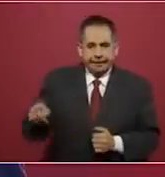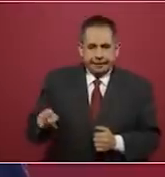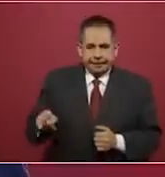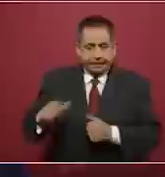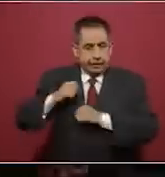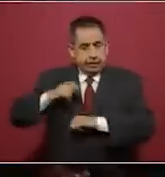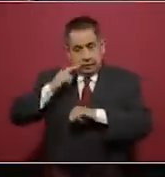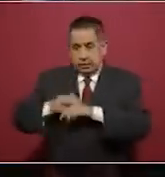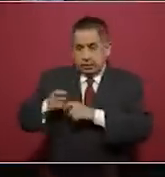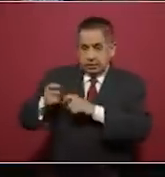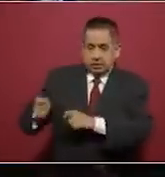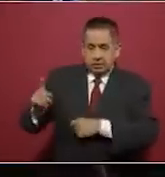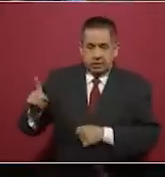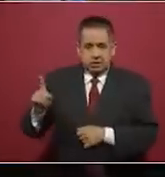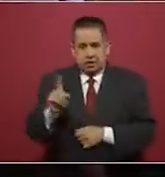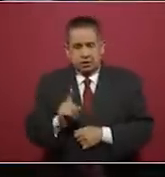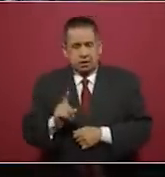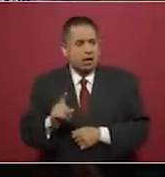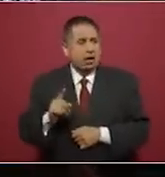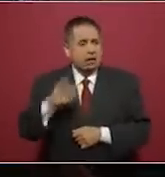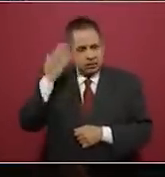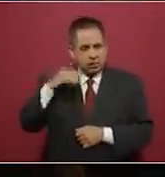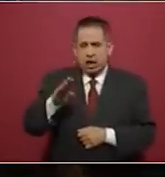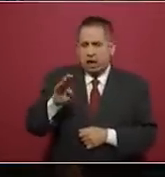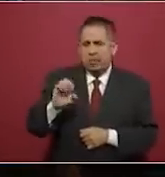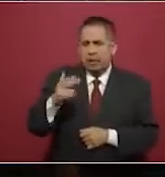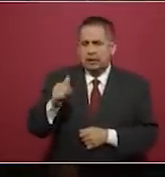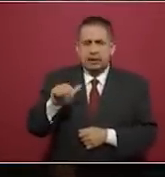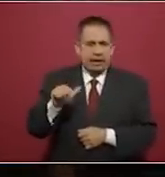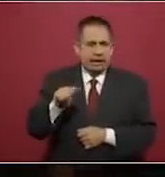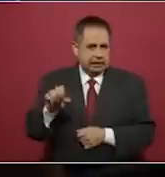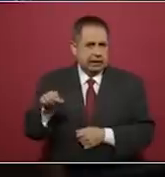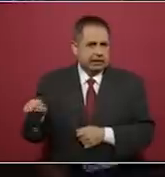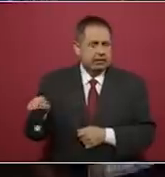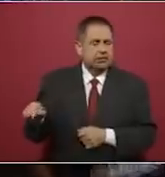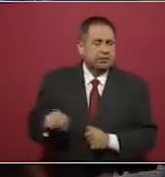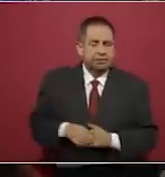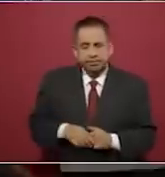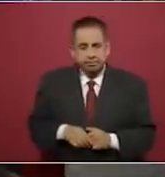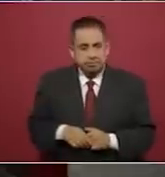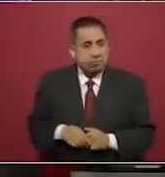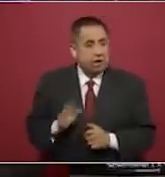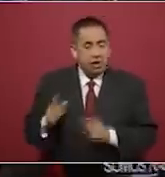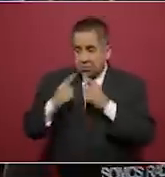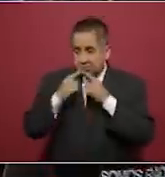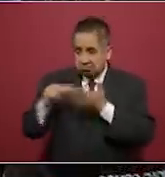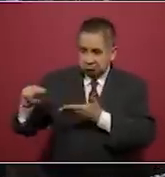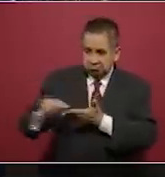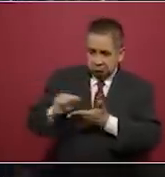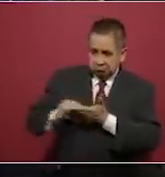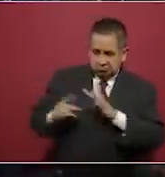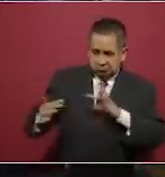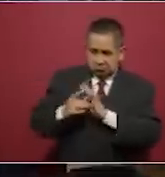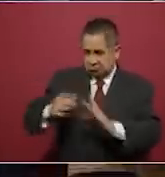cargo cae en la señora bachelet se logró la firma de un